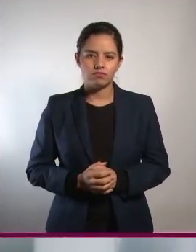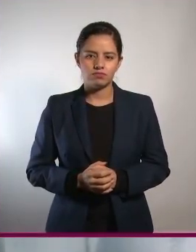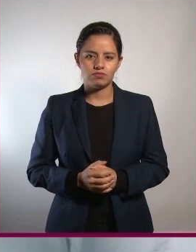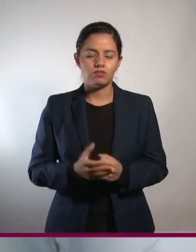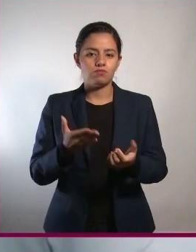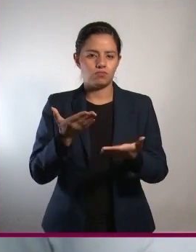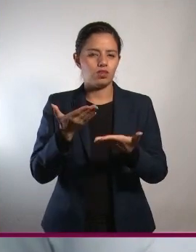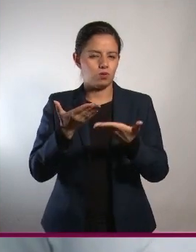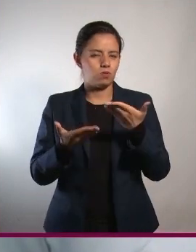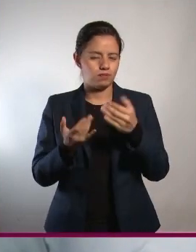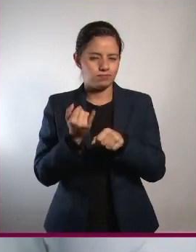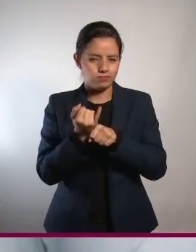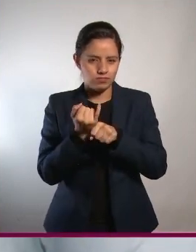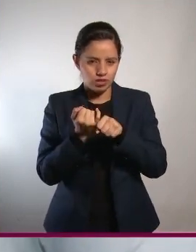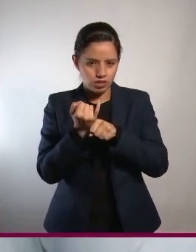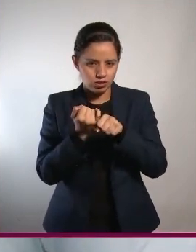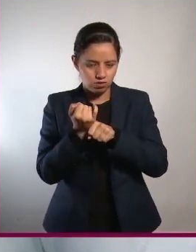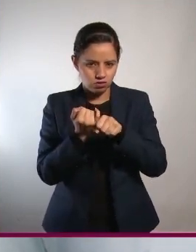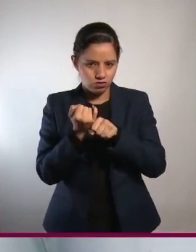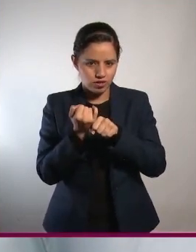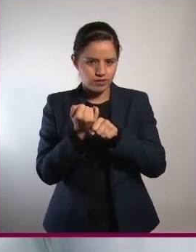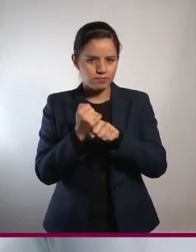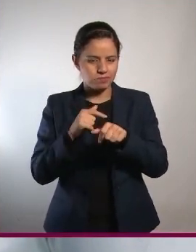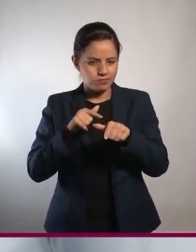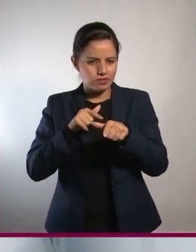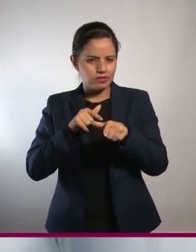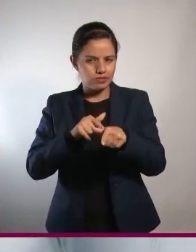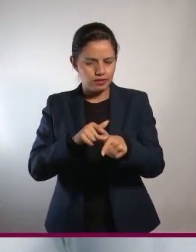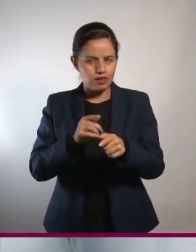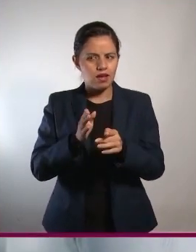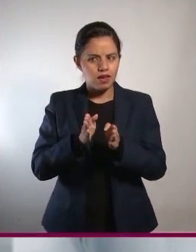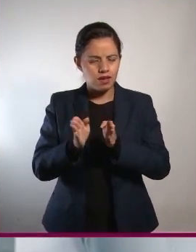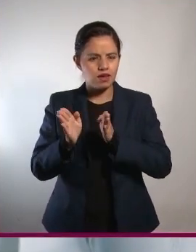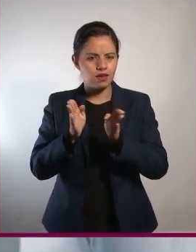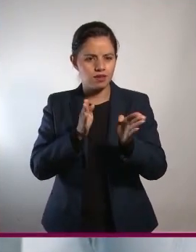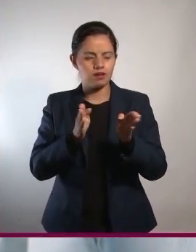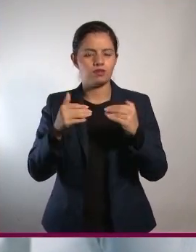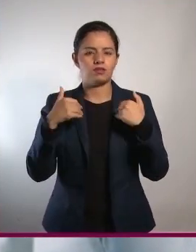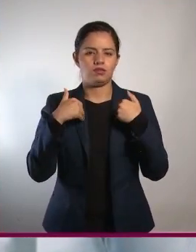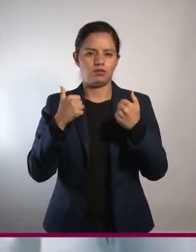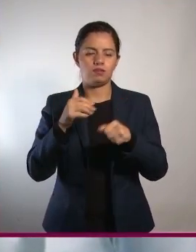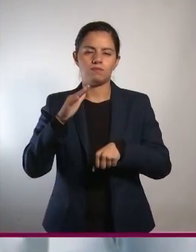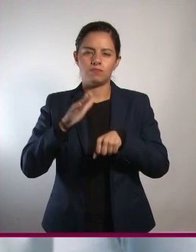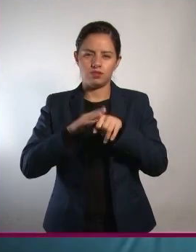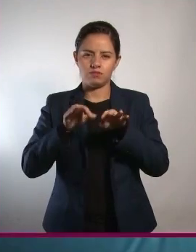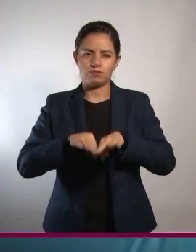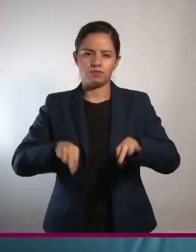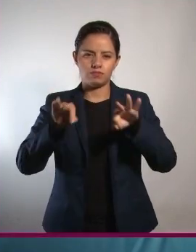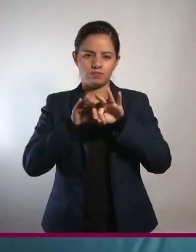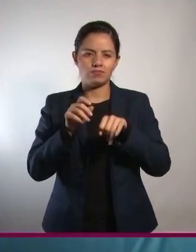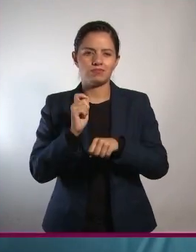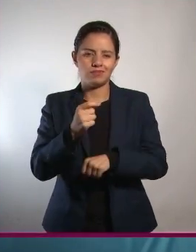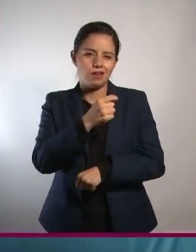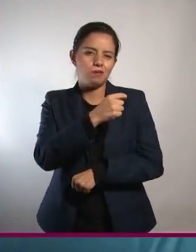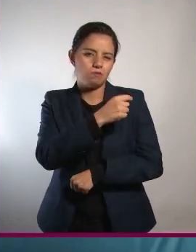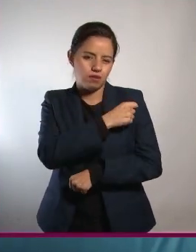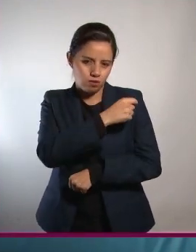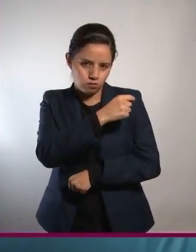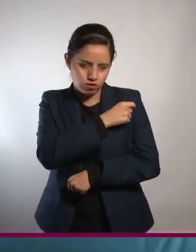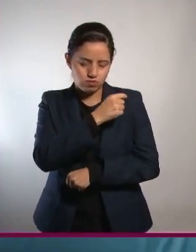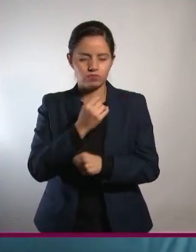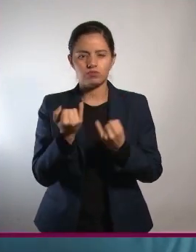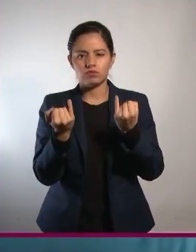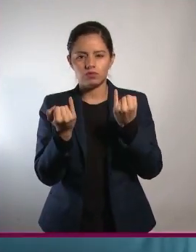Ahora las investigaciones dan seguimiento a muchísimas líneas. Por supuesto, entre las más importantes están la vacunación y encontrar